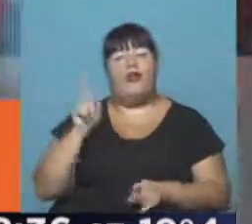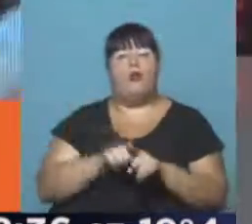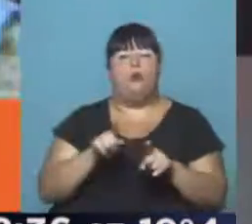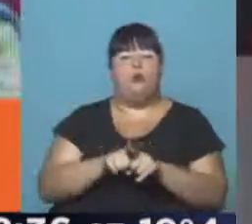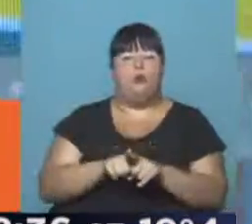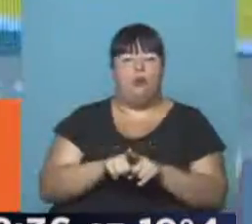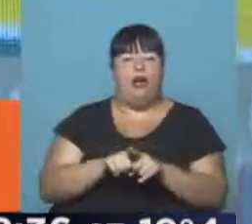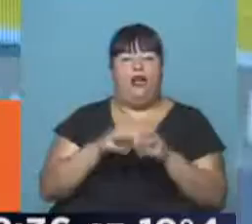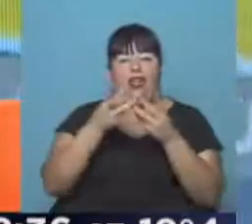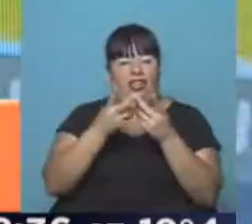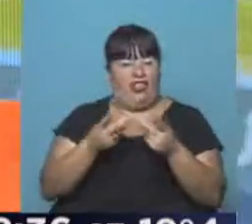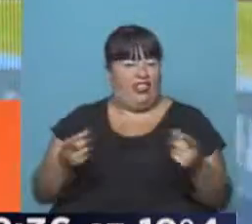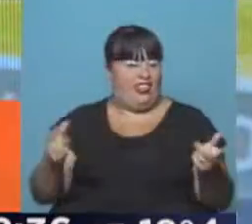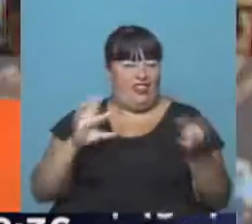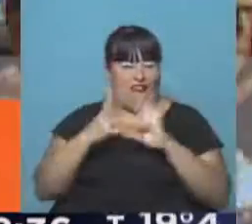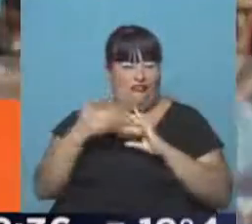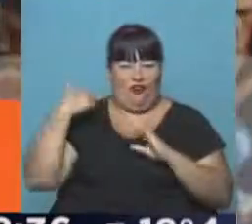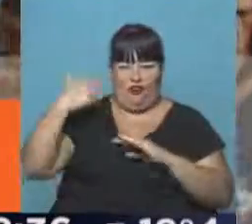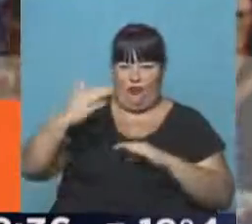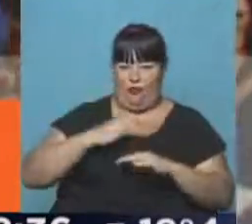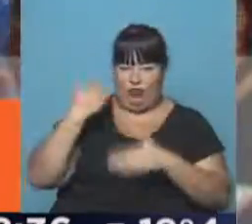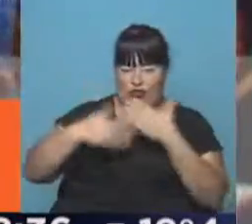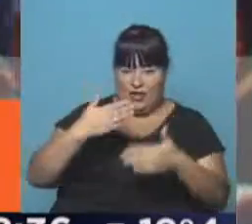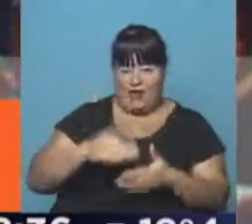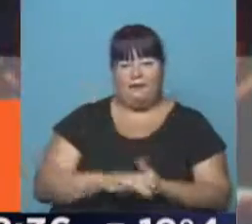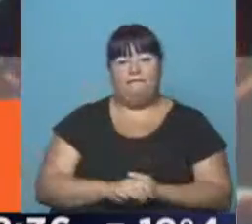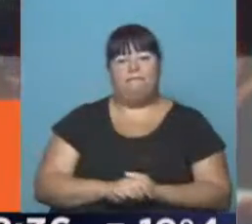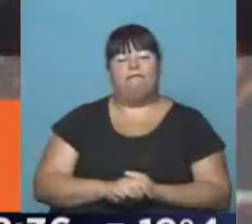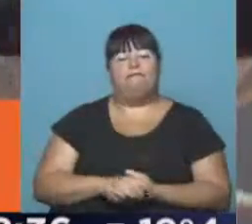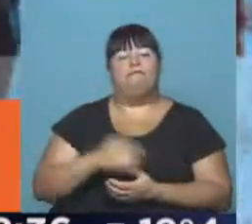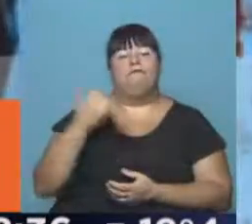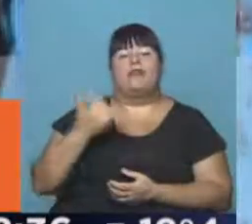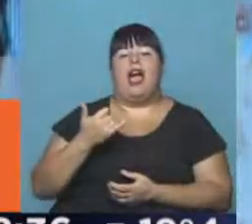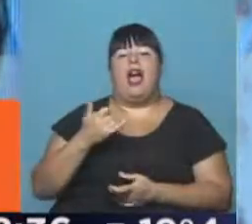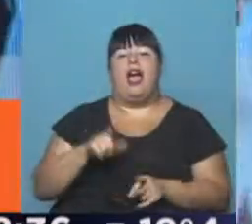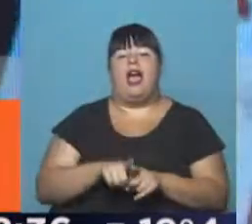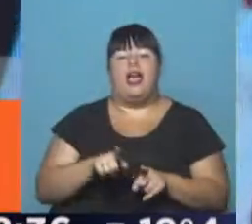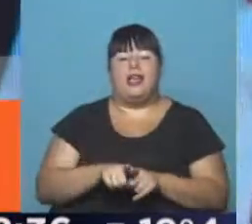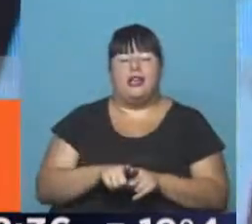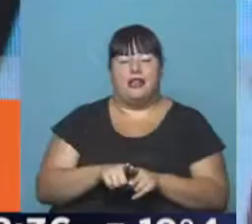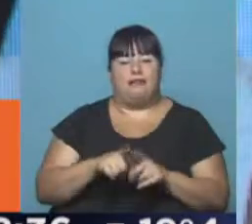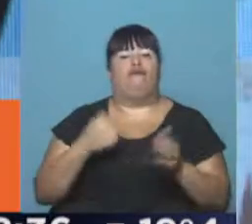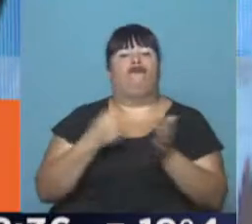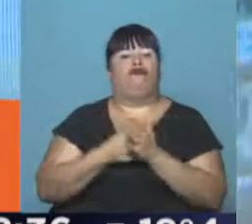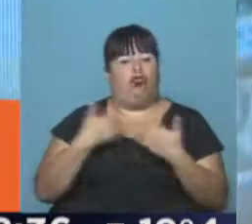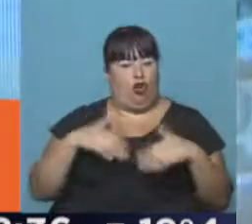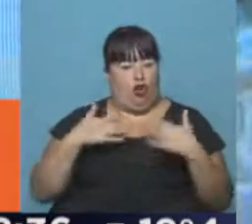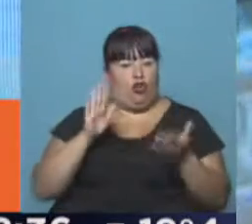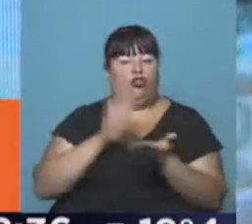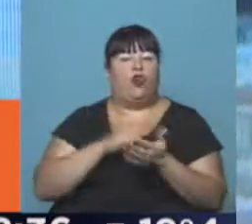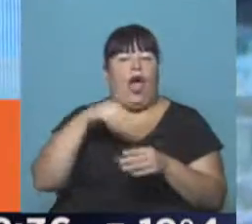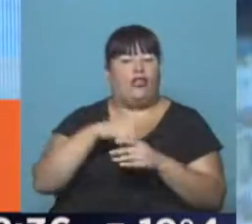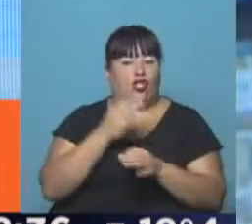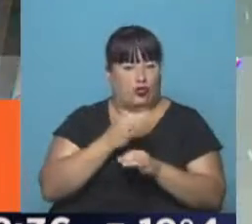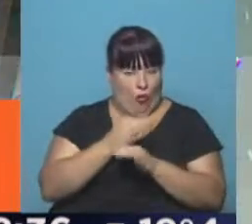ha deshilachado de alguna manera en estos últimos años tiene tiene un impacto directo dentro de la